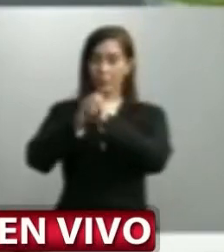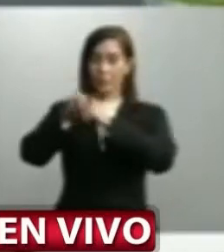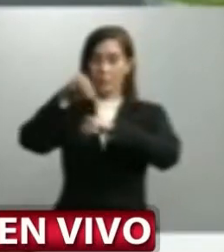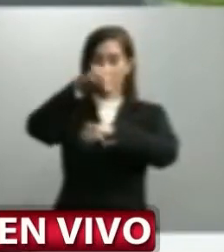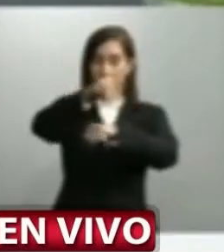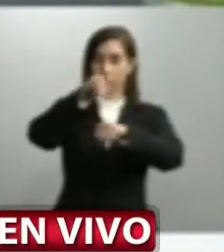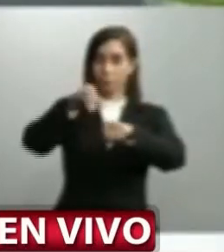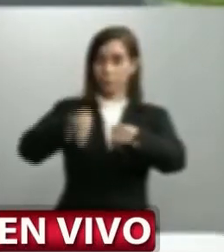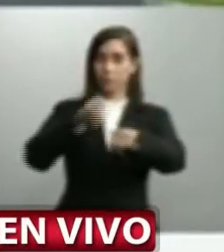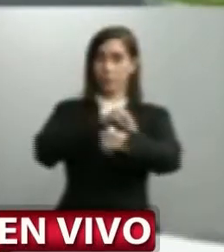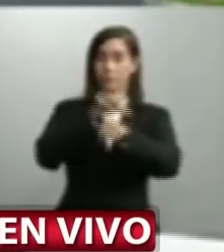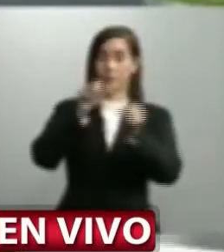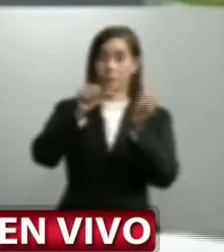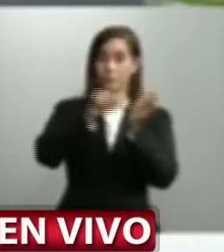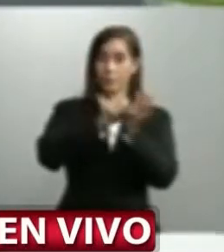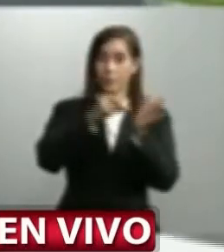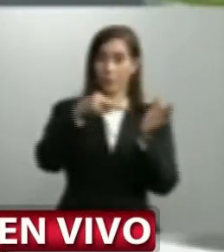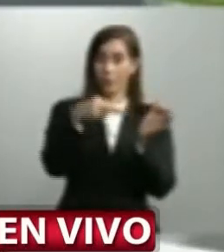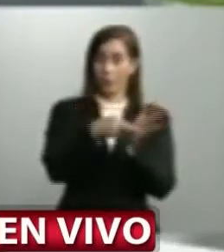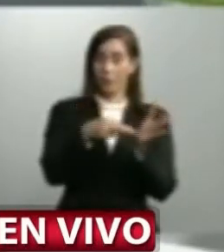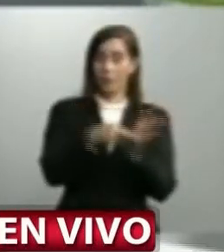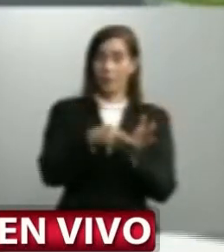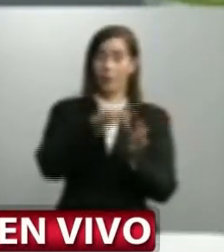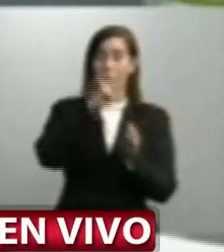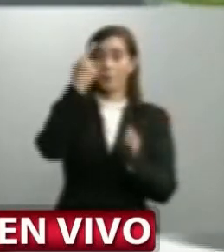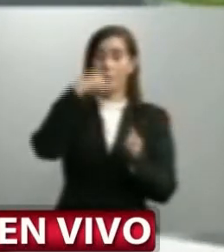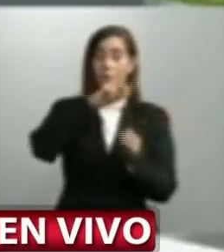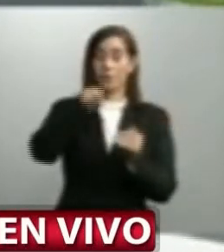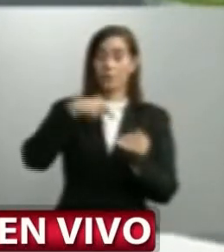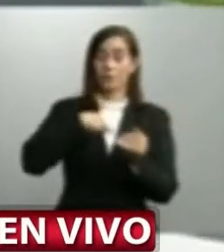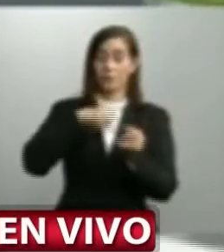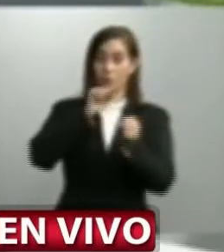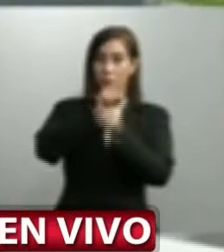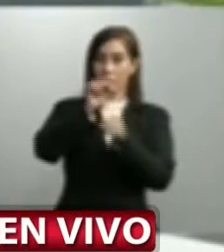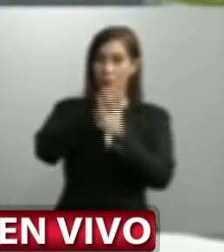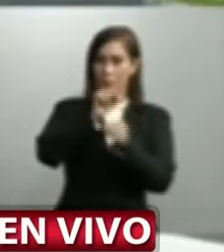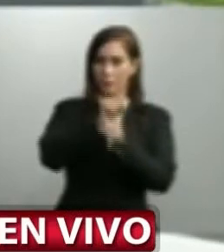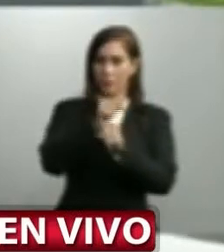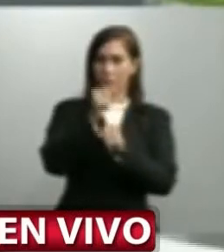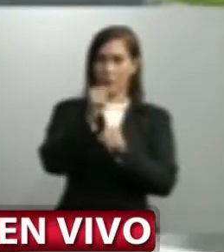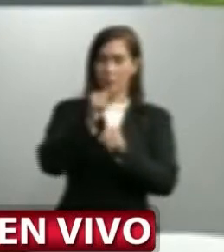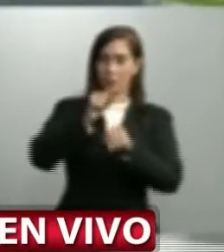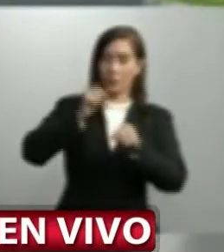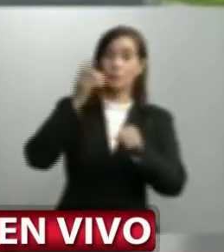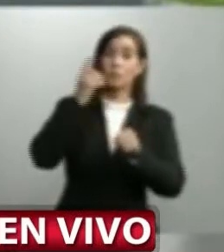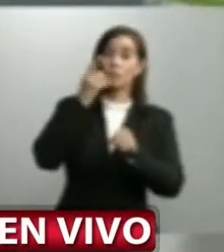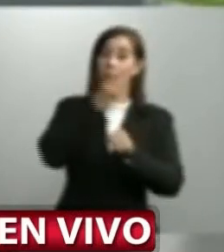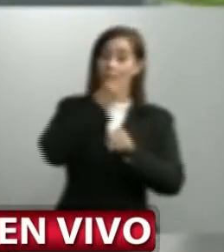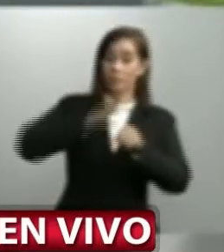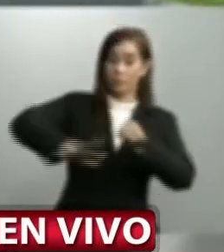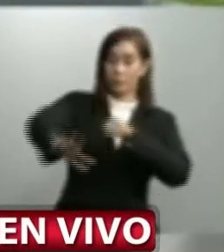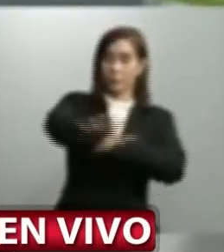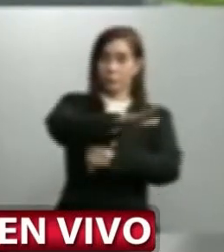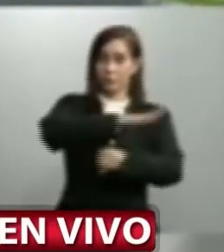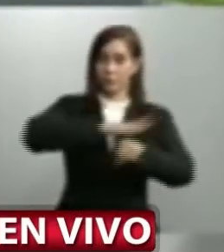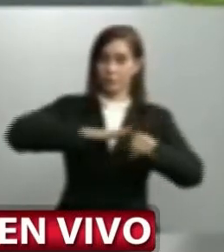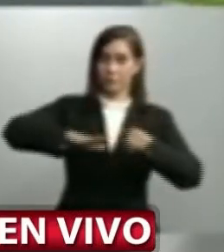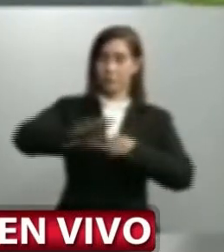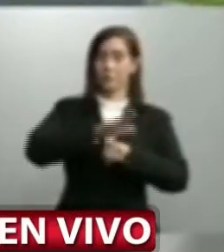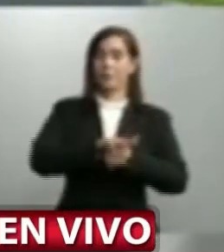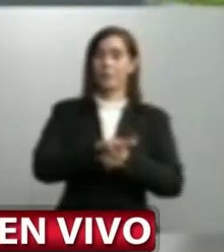distribuidos, pero nosotros en el operativo que iniciamos en el Gran Santo Domingo